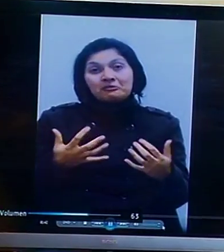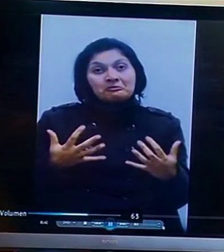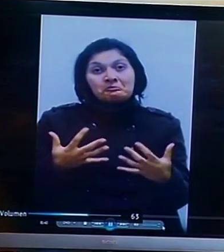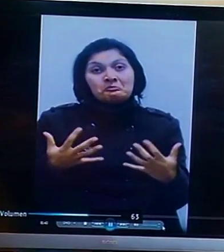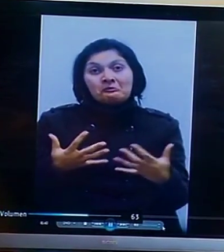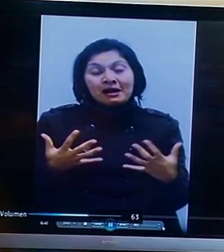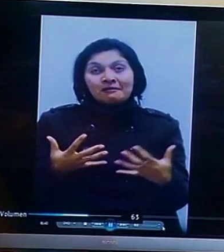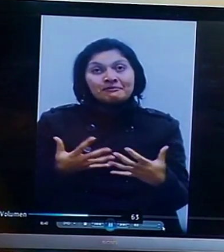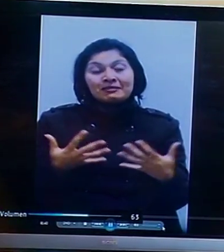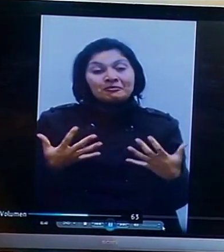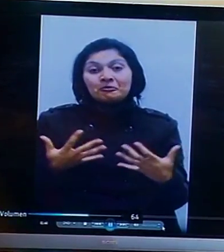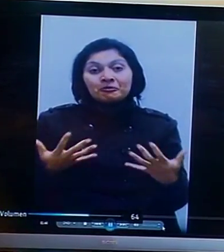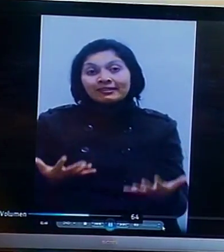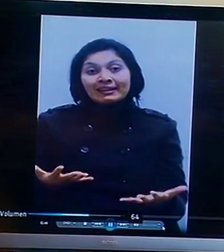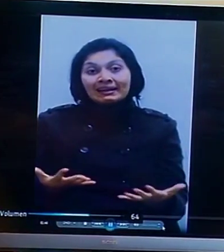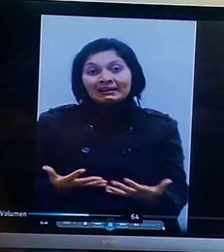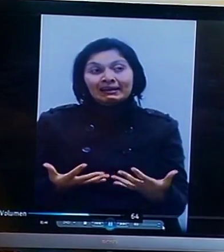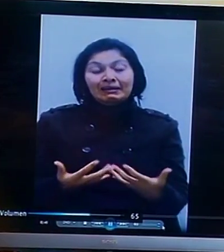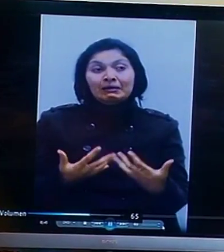familiares. Ahí estamos.